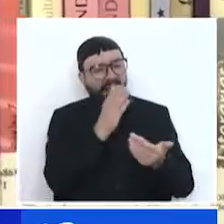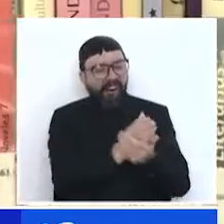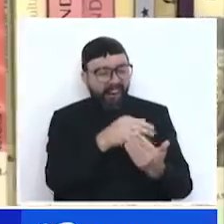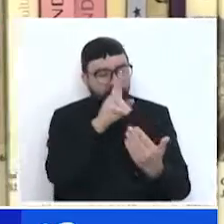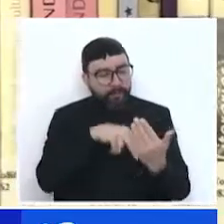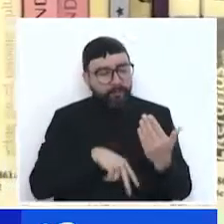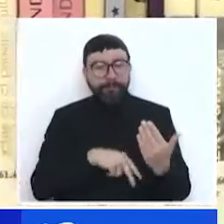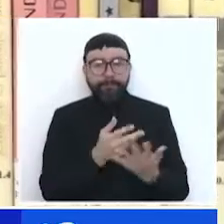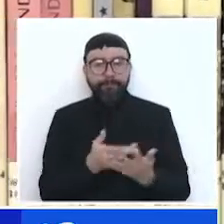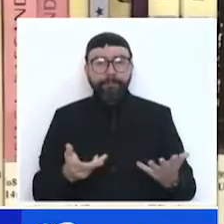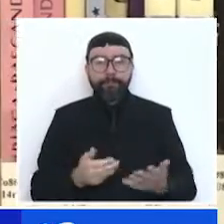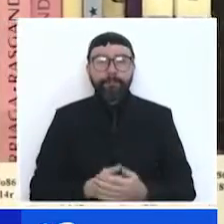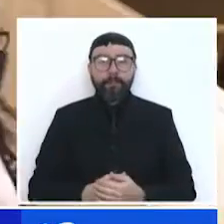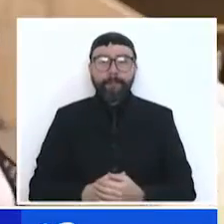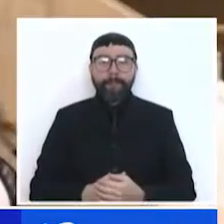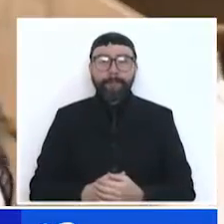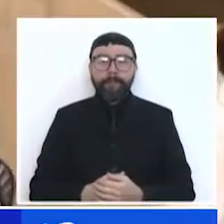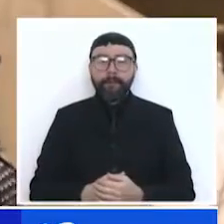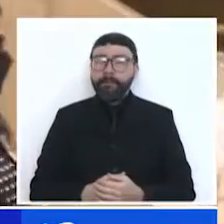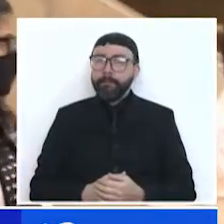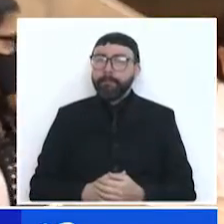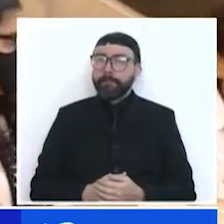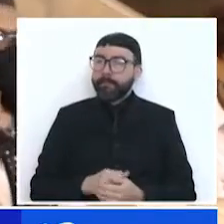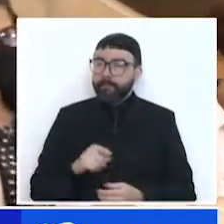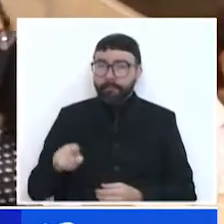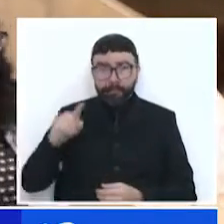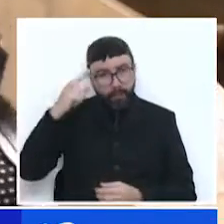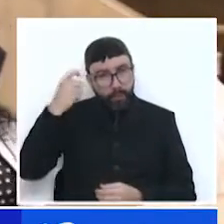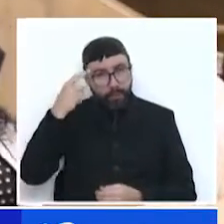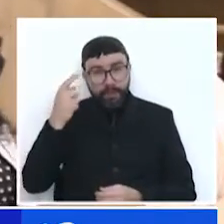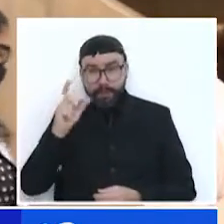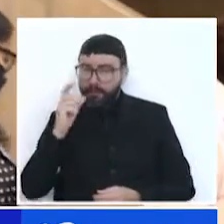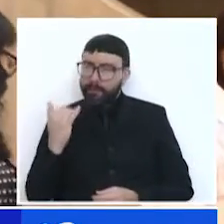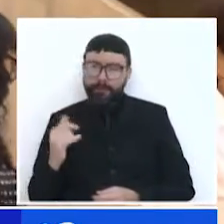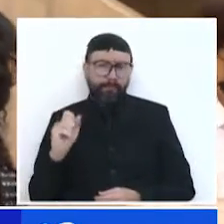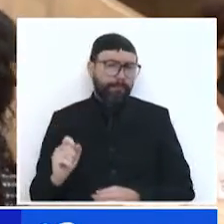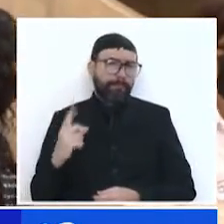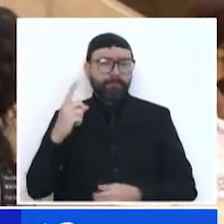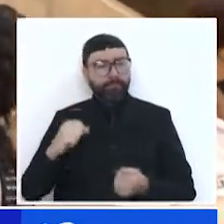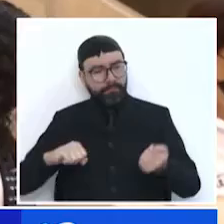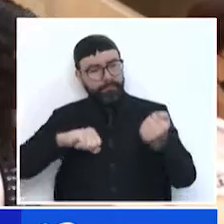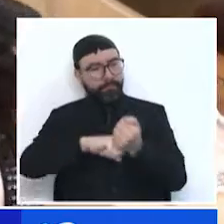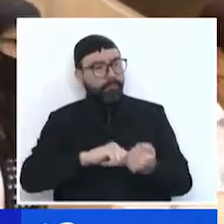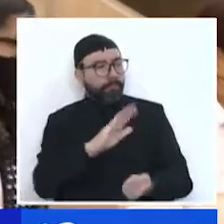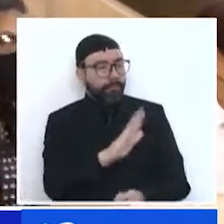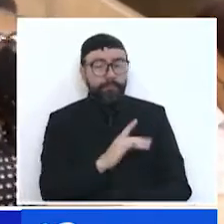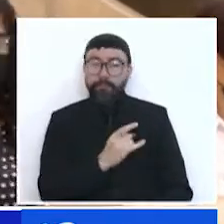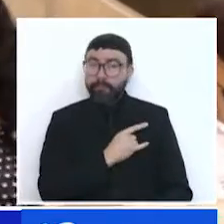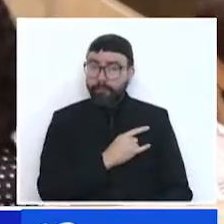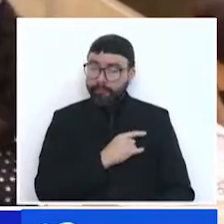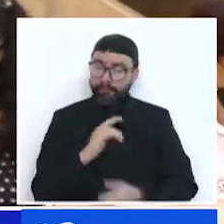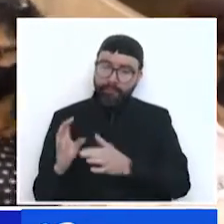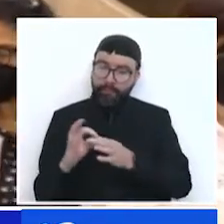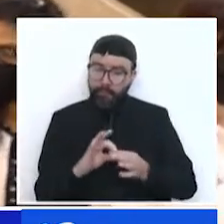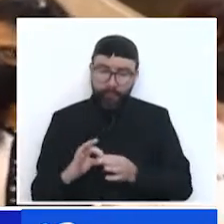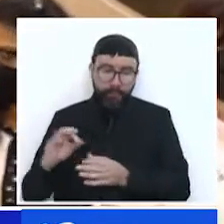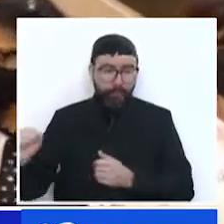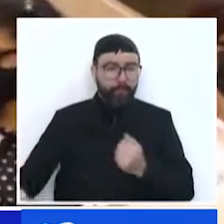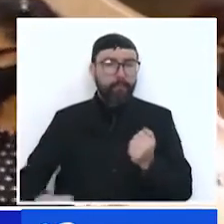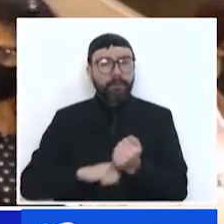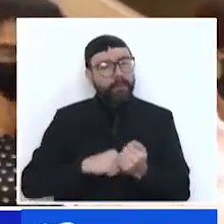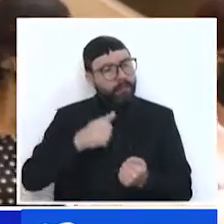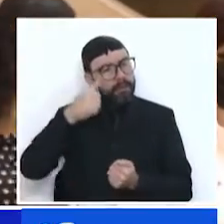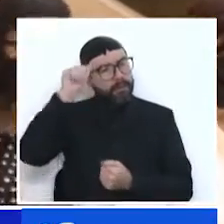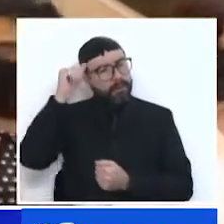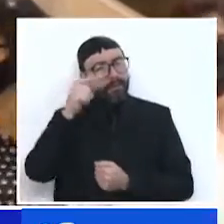consultas. Indudablemente la Gobernación de Caldas ha sido un aliado número uno con la universidad para poder mantener viva la memoria